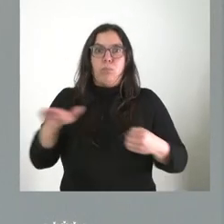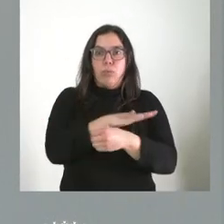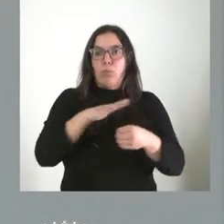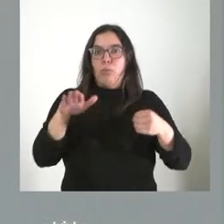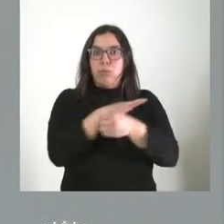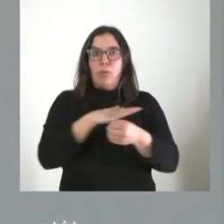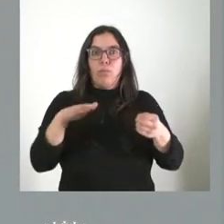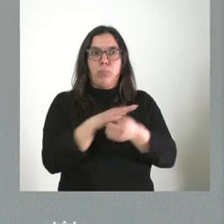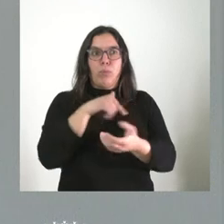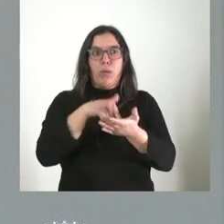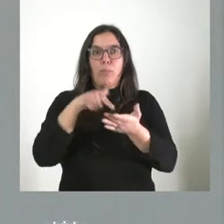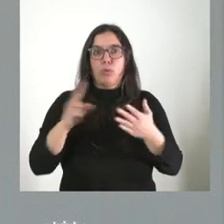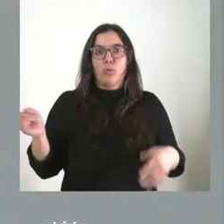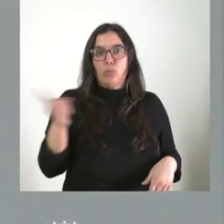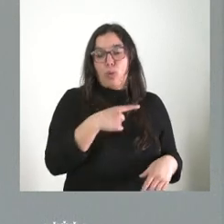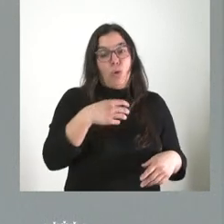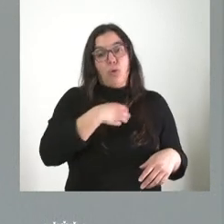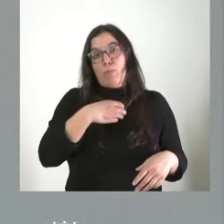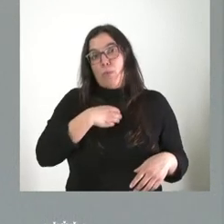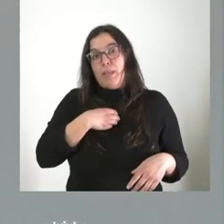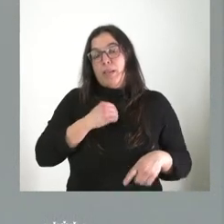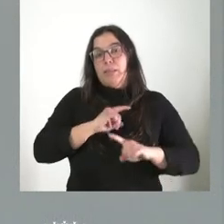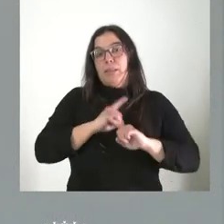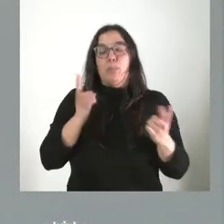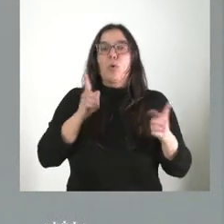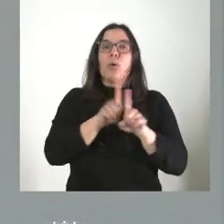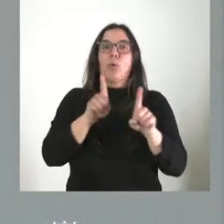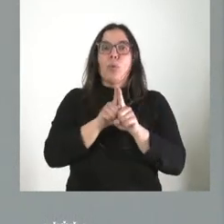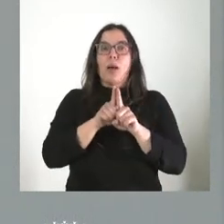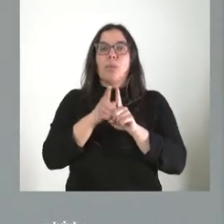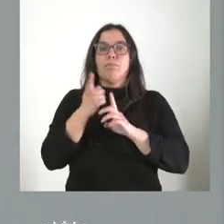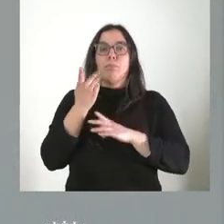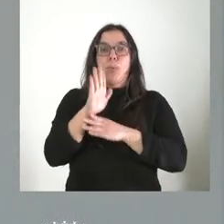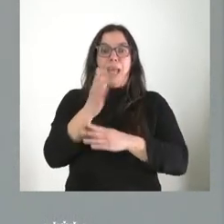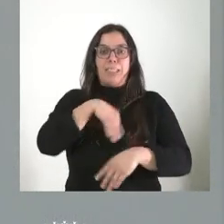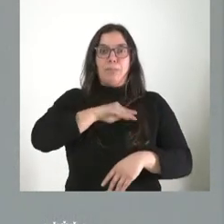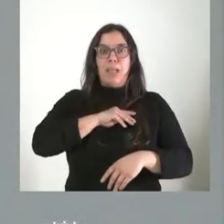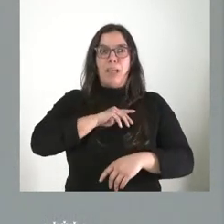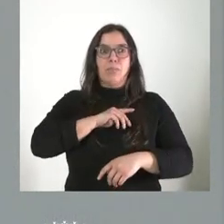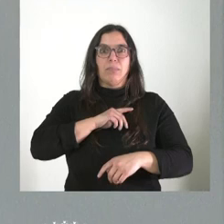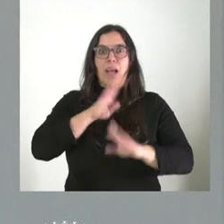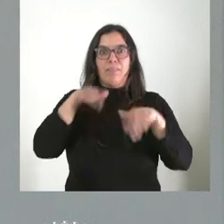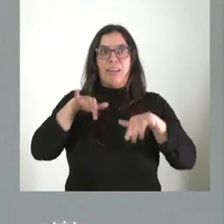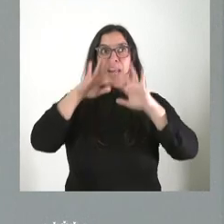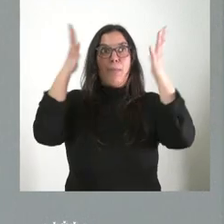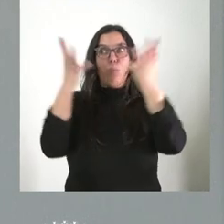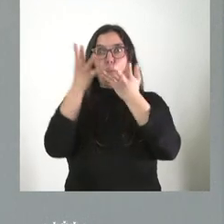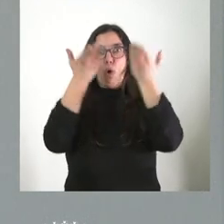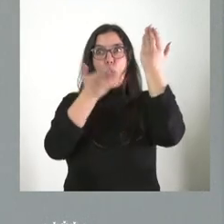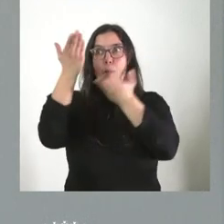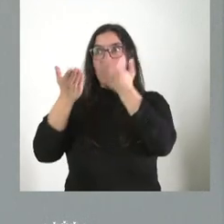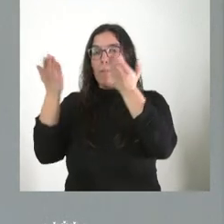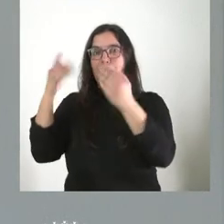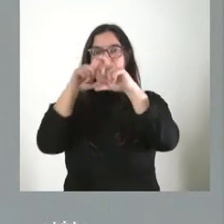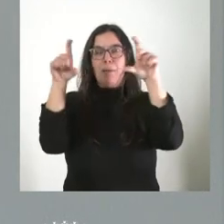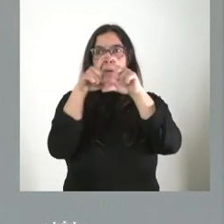y torsivos de impuestos y que no puede plantear un escenario donde España pierda competitividad internacional porque el gobierno no tenga